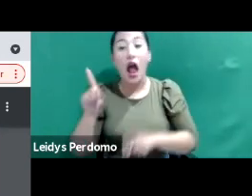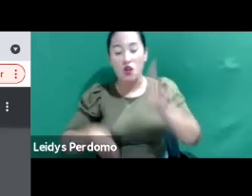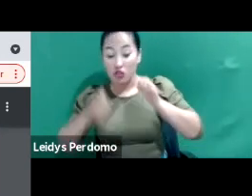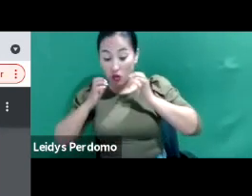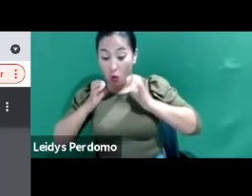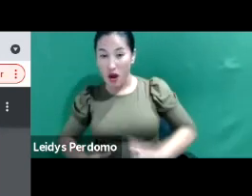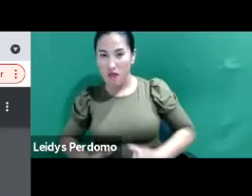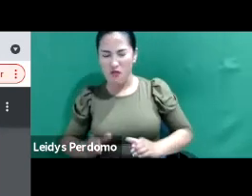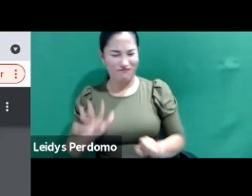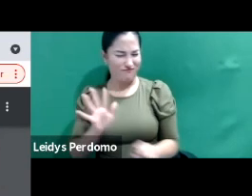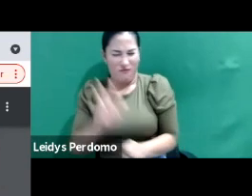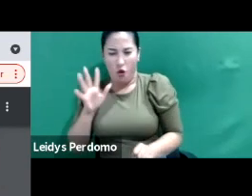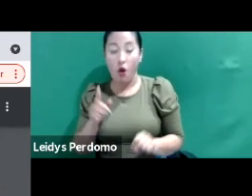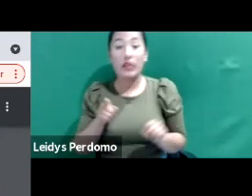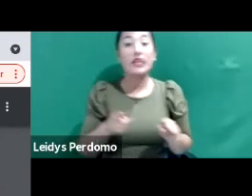autolesión.